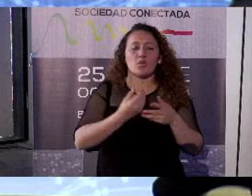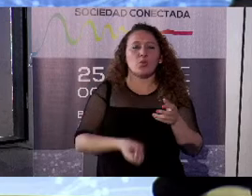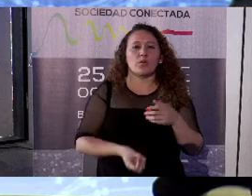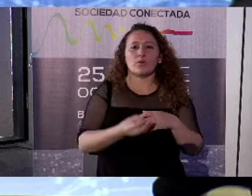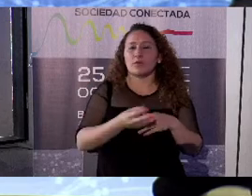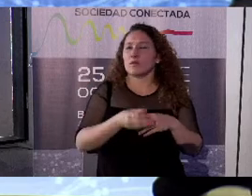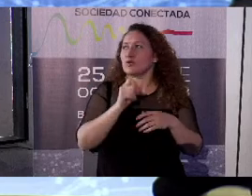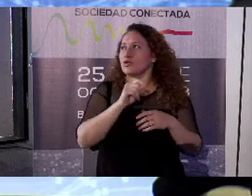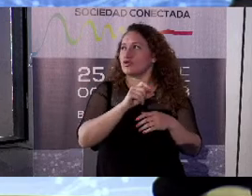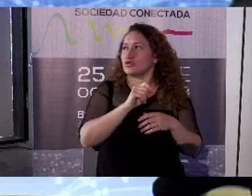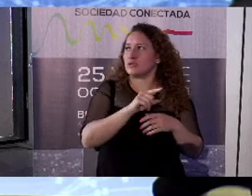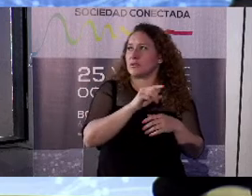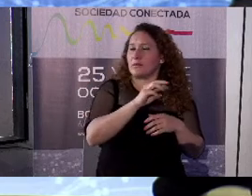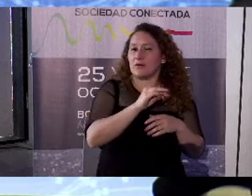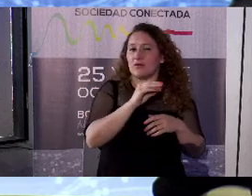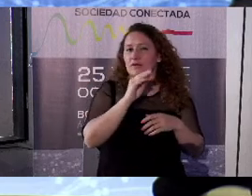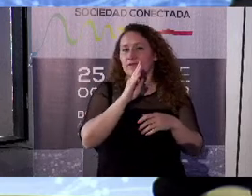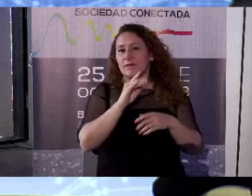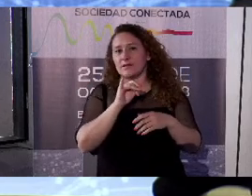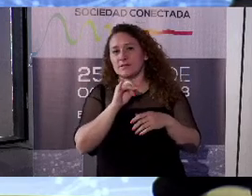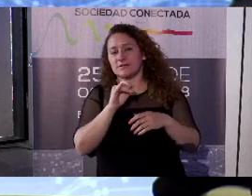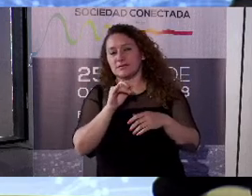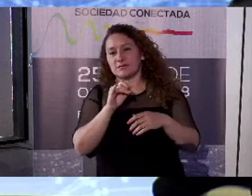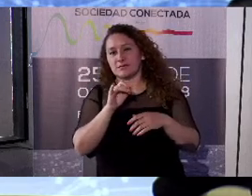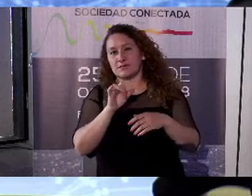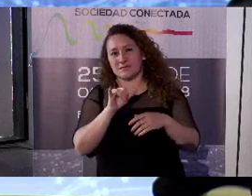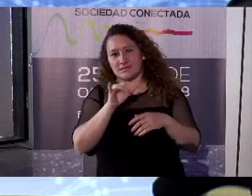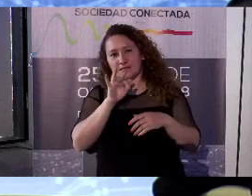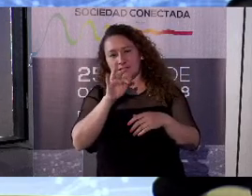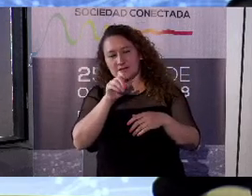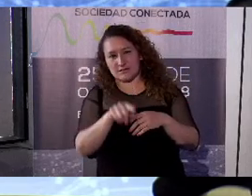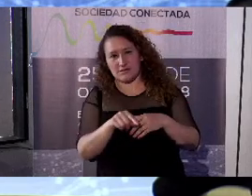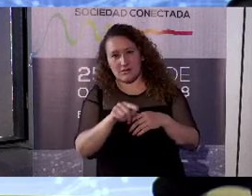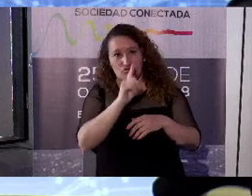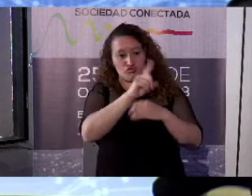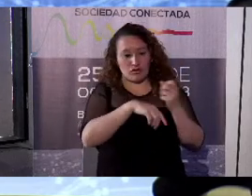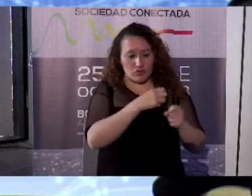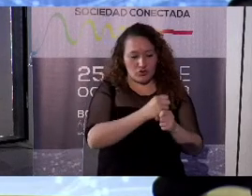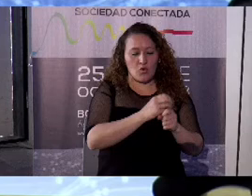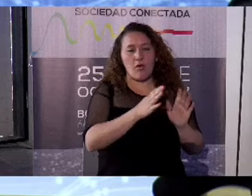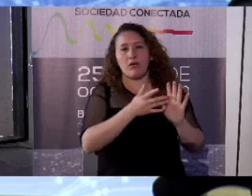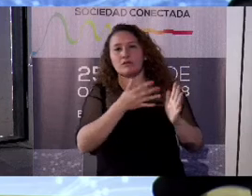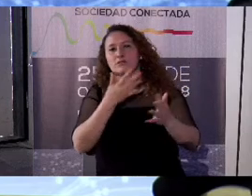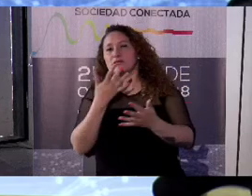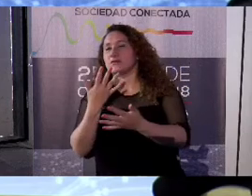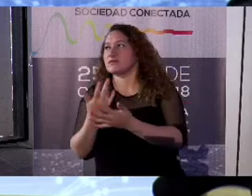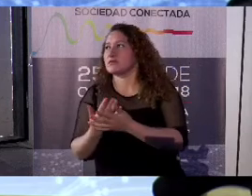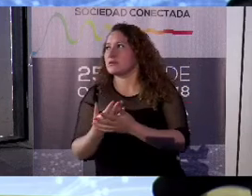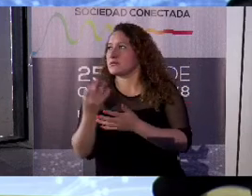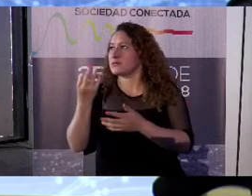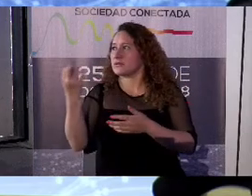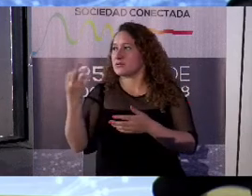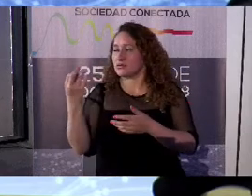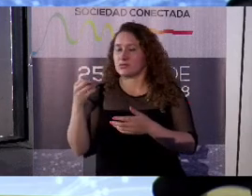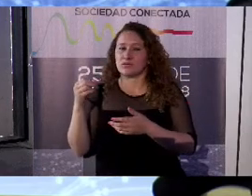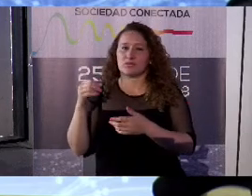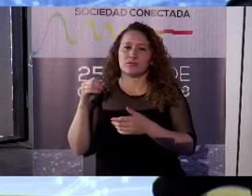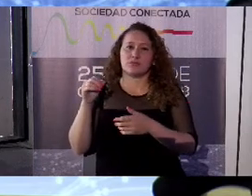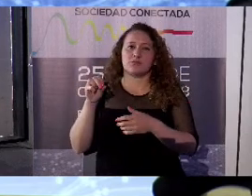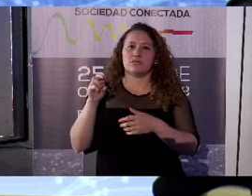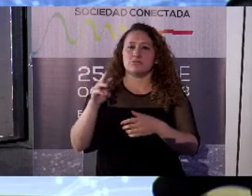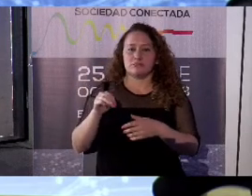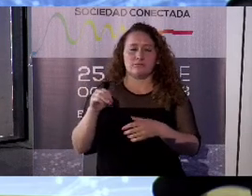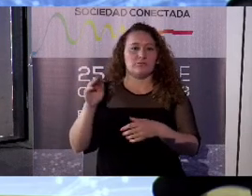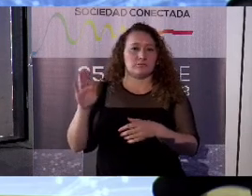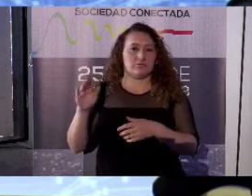petab anuales a 389 anuales de tráfico hacia el 2021 y por el otro lado